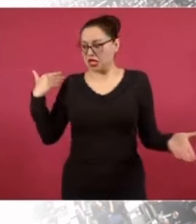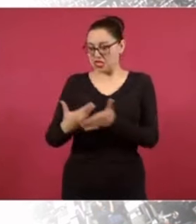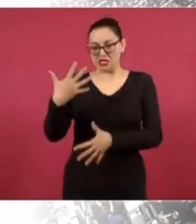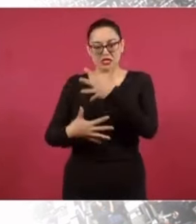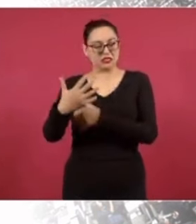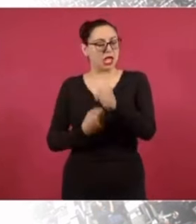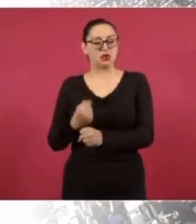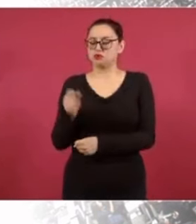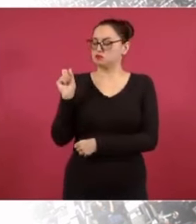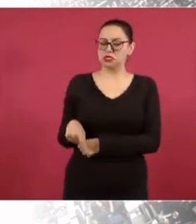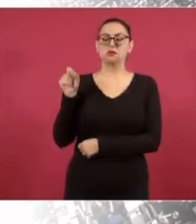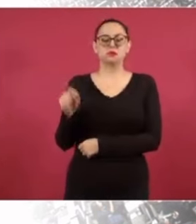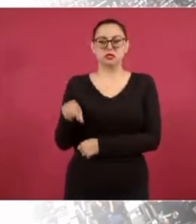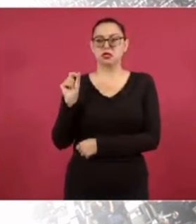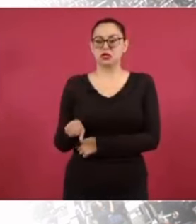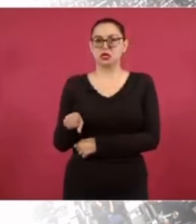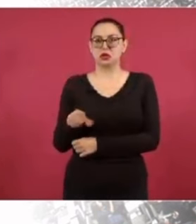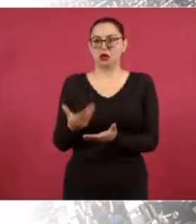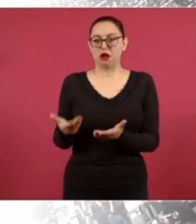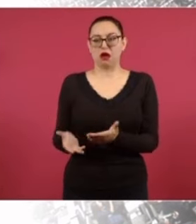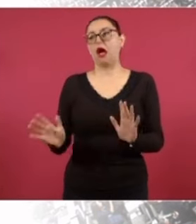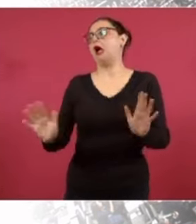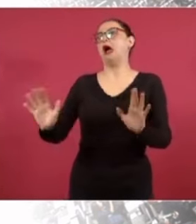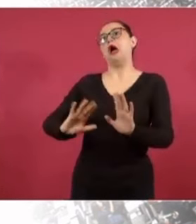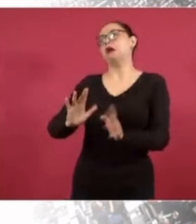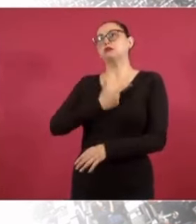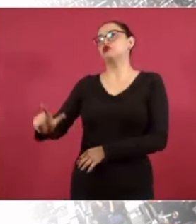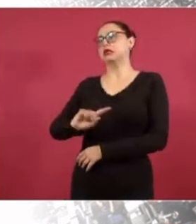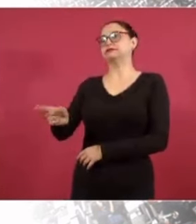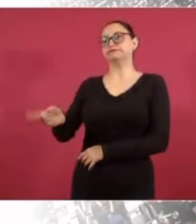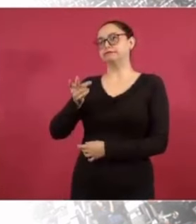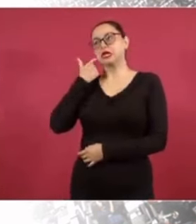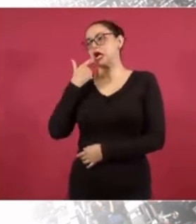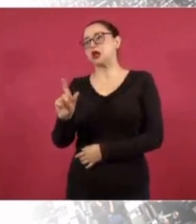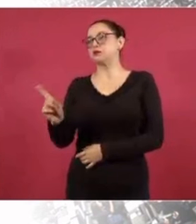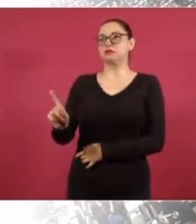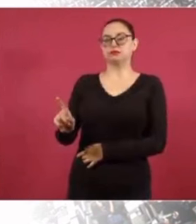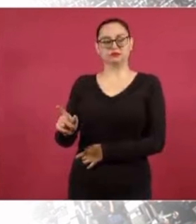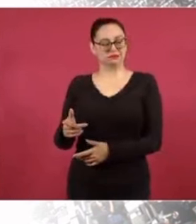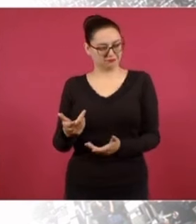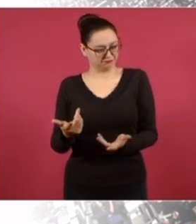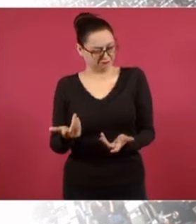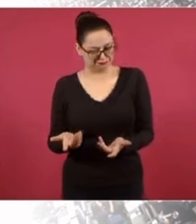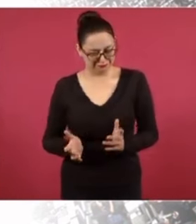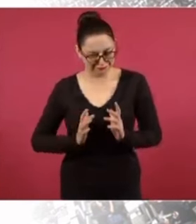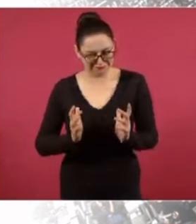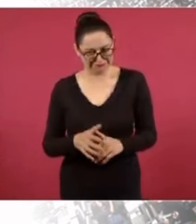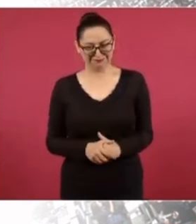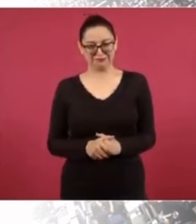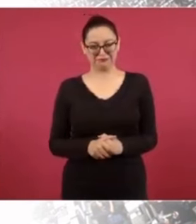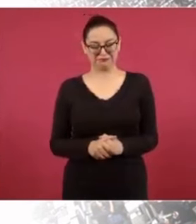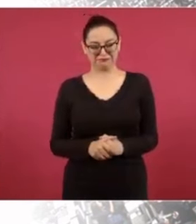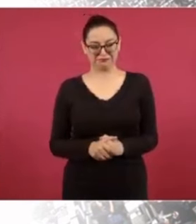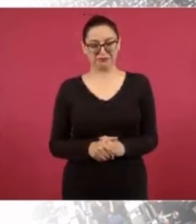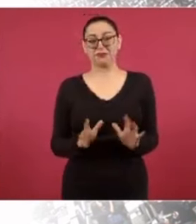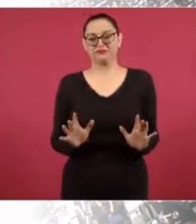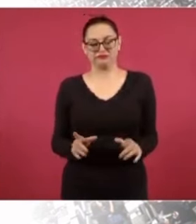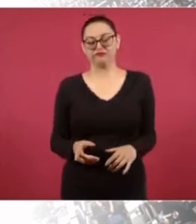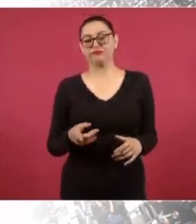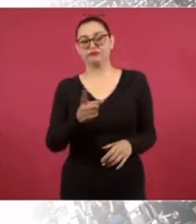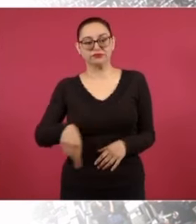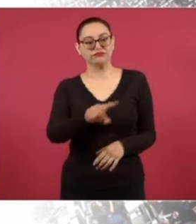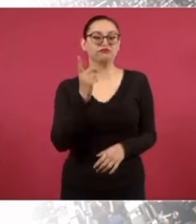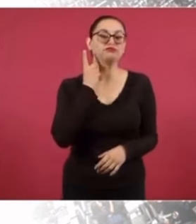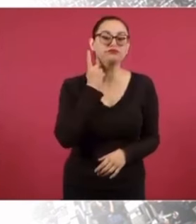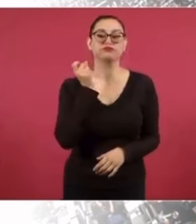años, quieren cambiarlo. Ah, pero no solo son los legisladores,